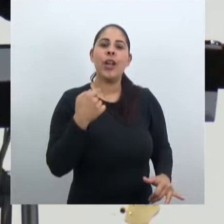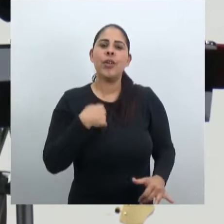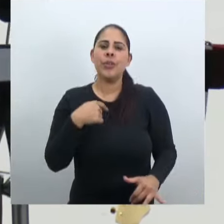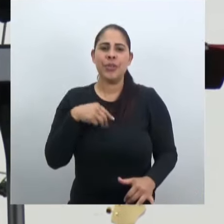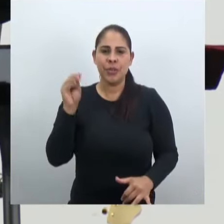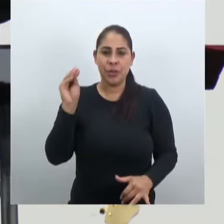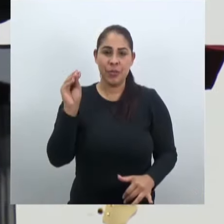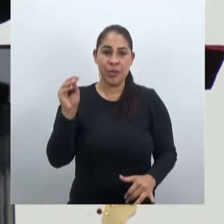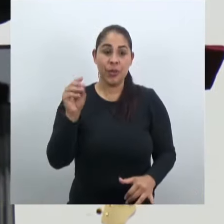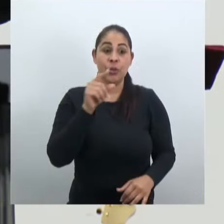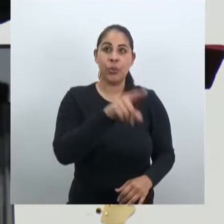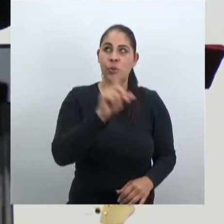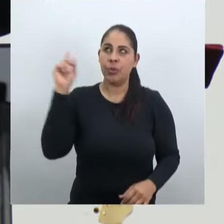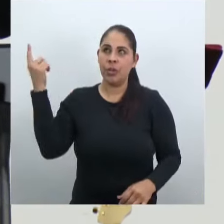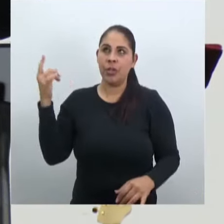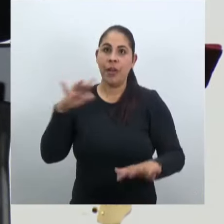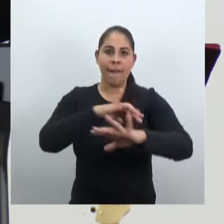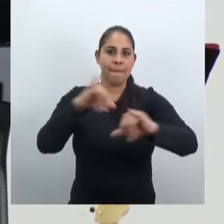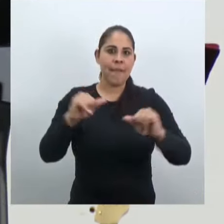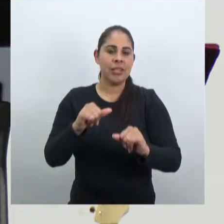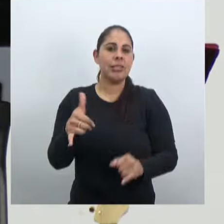¿Tienes paz con Dios?